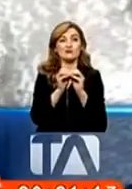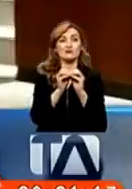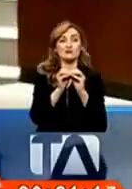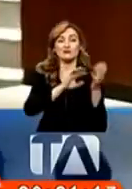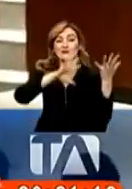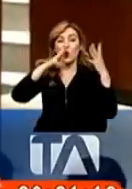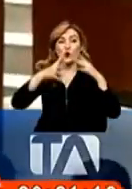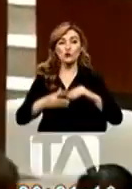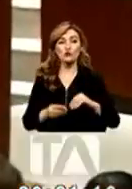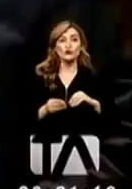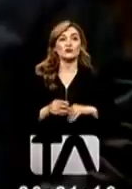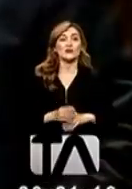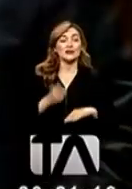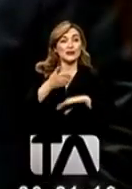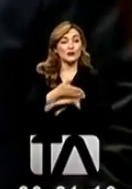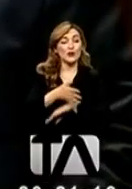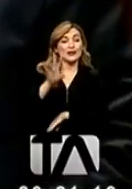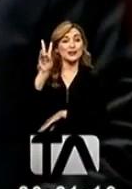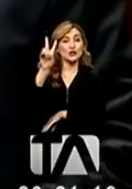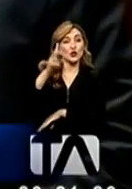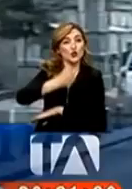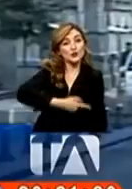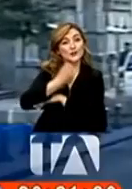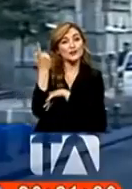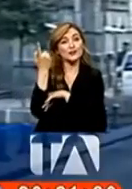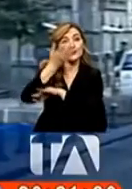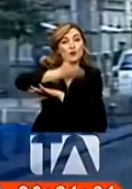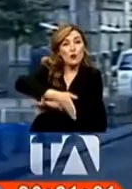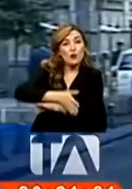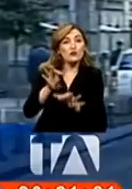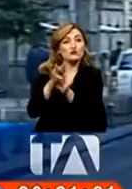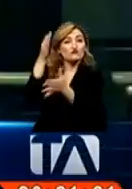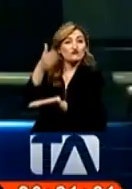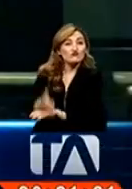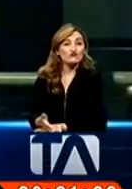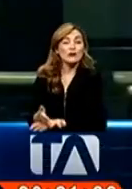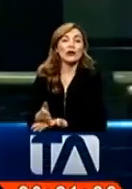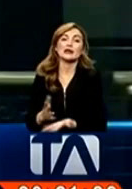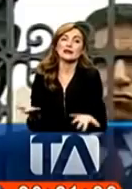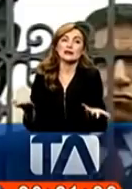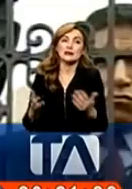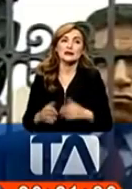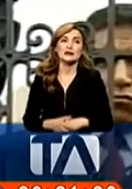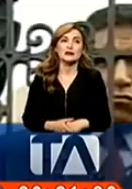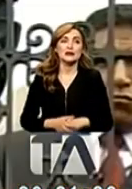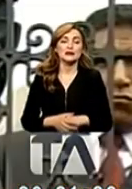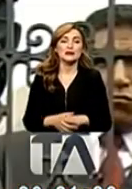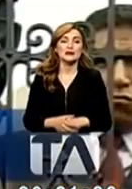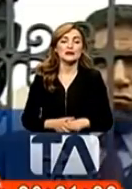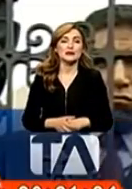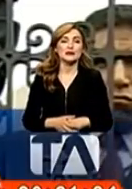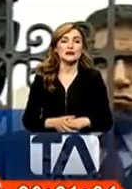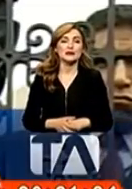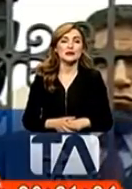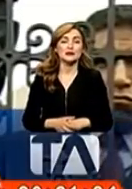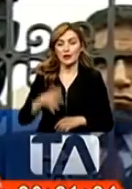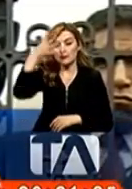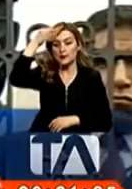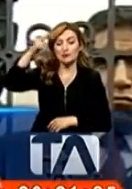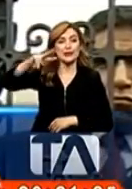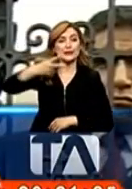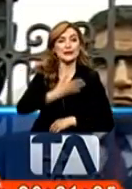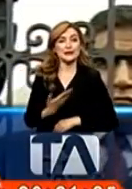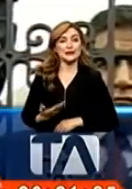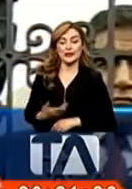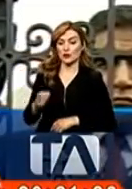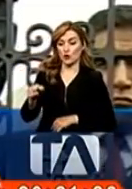revolución. Pero apenas 72 días después, sus funciones fueron retiradas. Quité las funciones